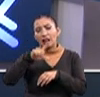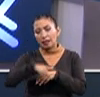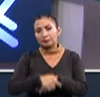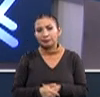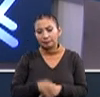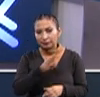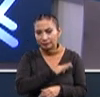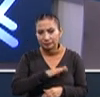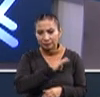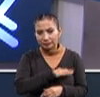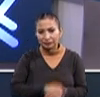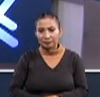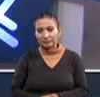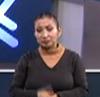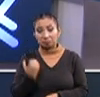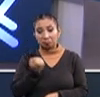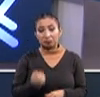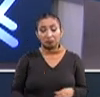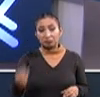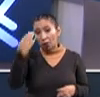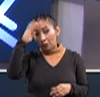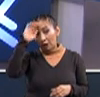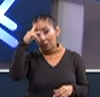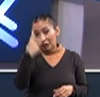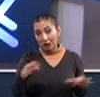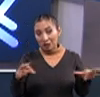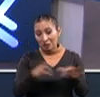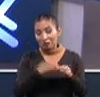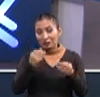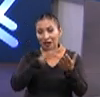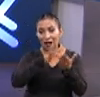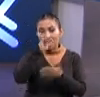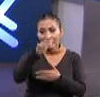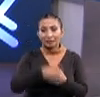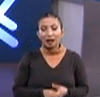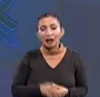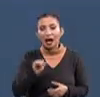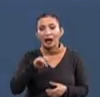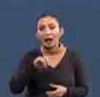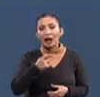siguiendo. Felicidades, un gran talento cubano-mexicano. Así que muchísimas gracias,